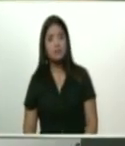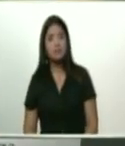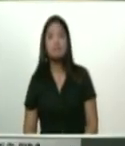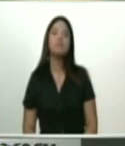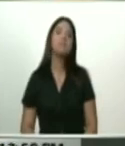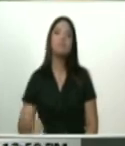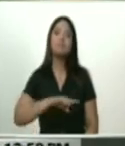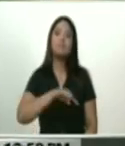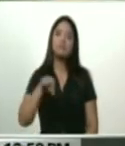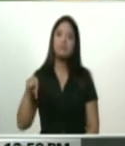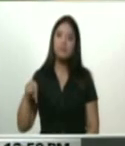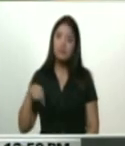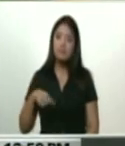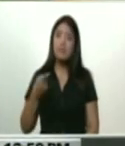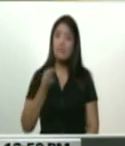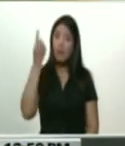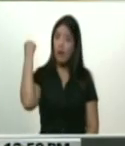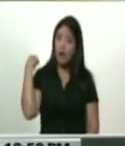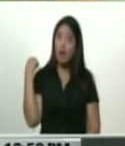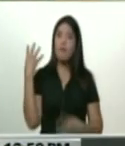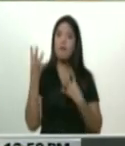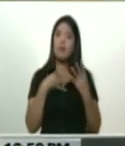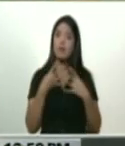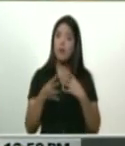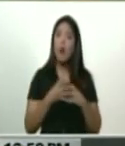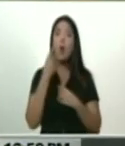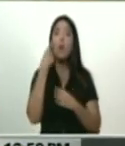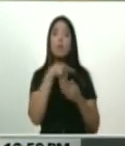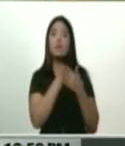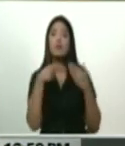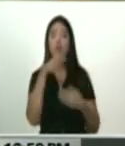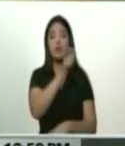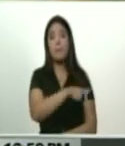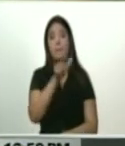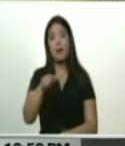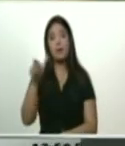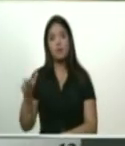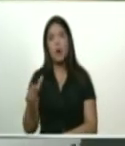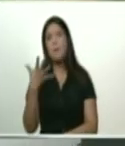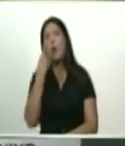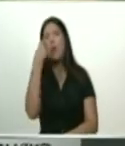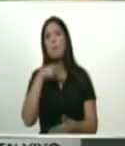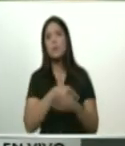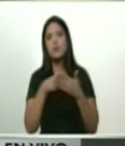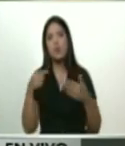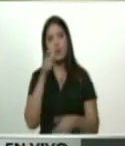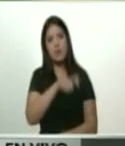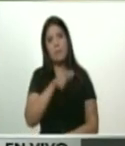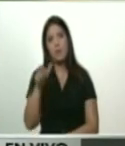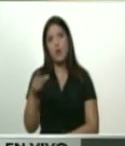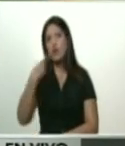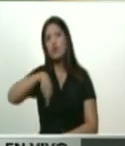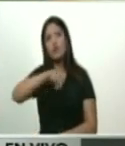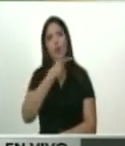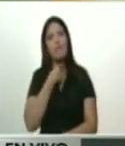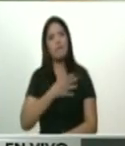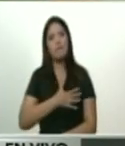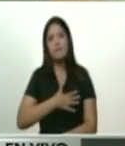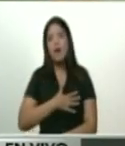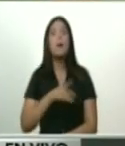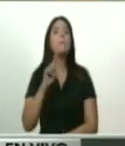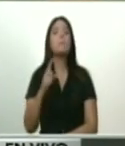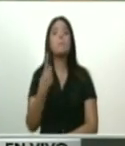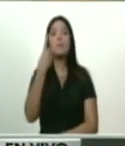tuvimos, en la pasada edición, más de un millón de personas, cerca de un millón de personas que estuvieron disfrutando del